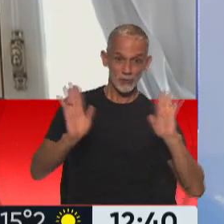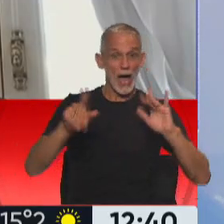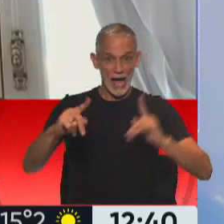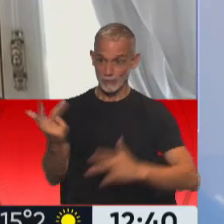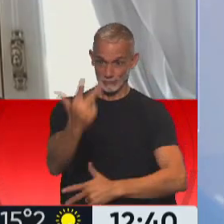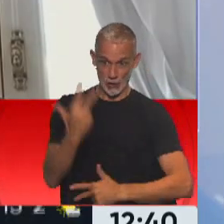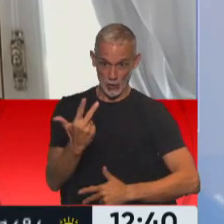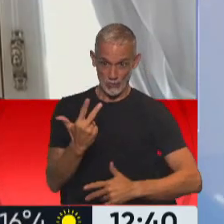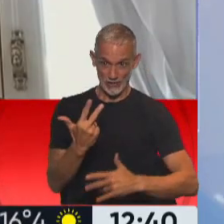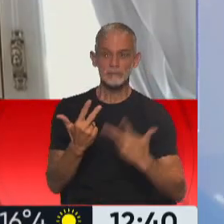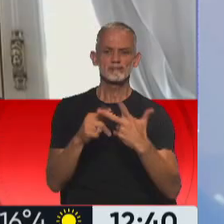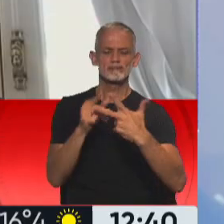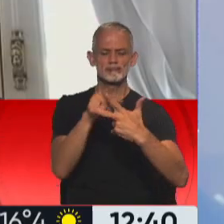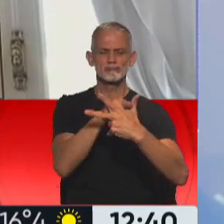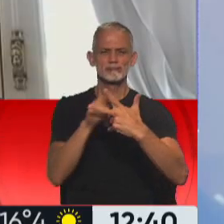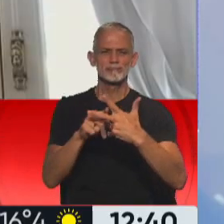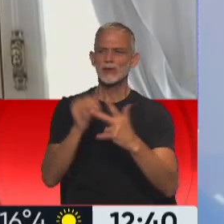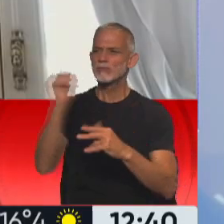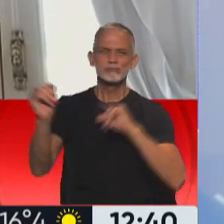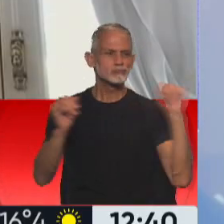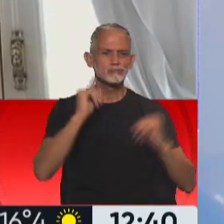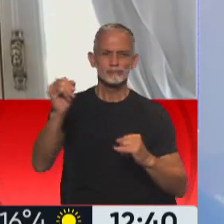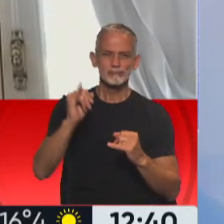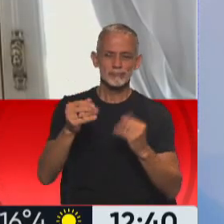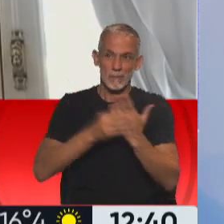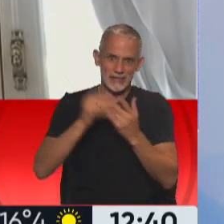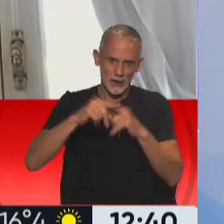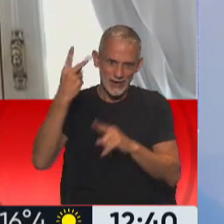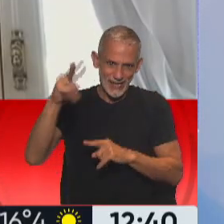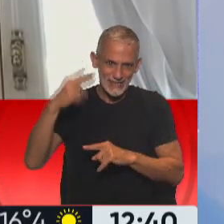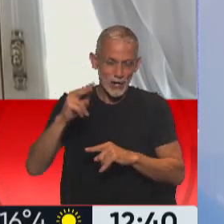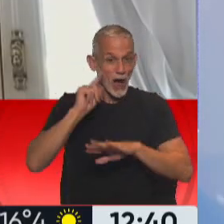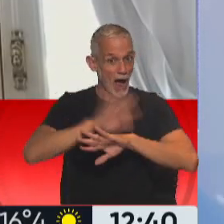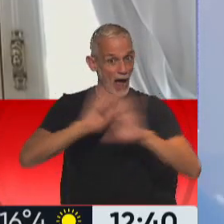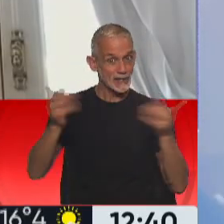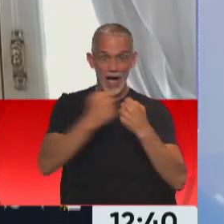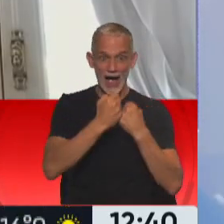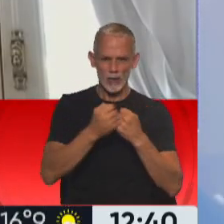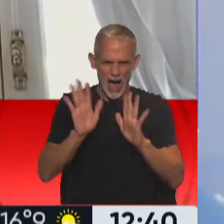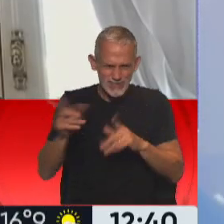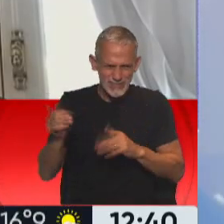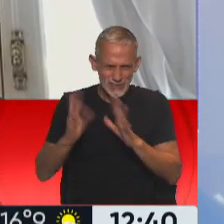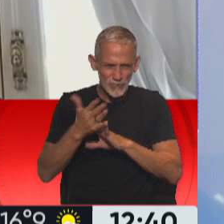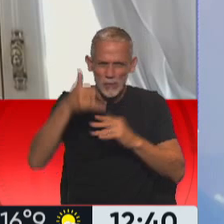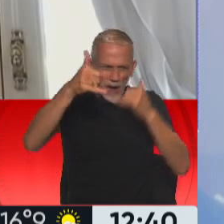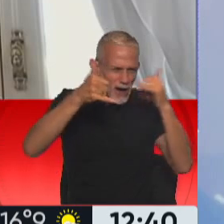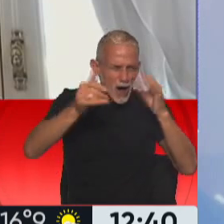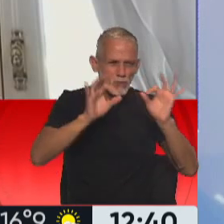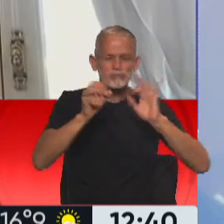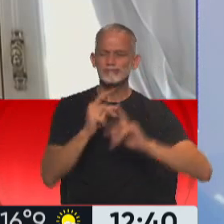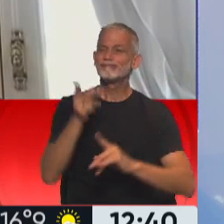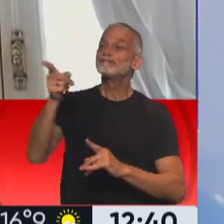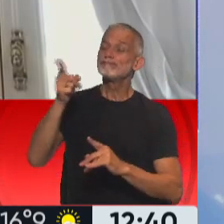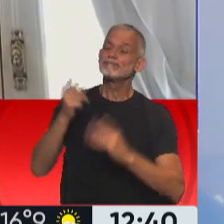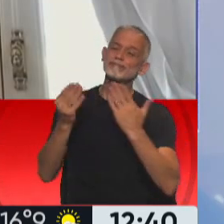los 3 comunicaron a sus respectivas cancillerías lo que habían logrado, ¿no? O sea, él se manejaba así, tenía una